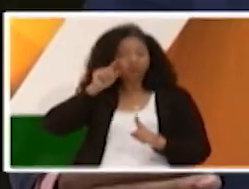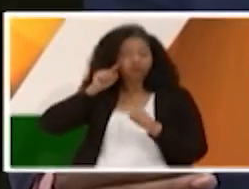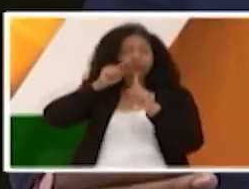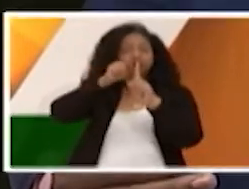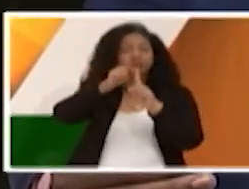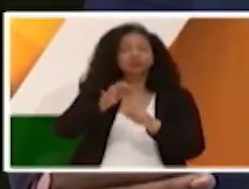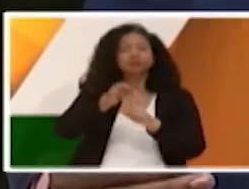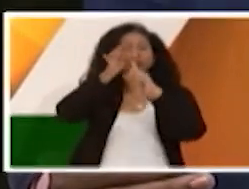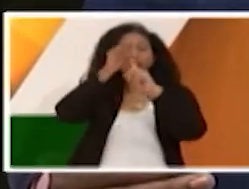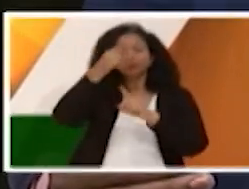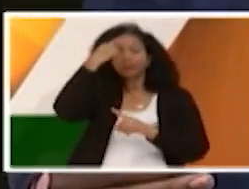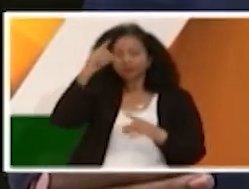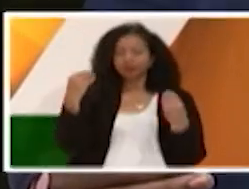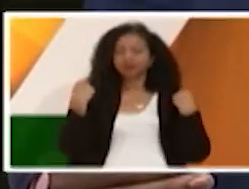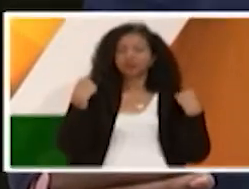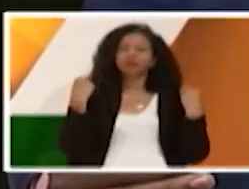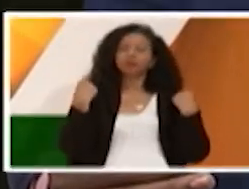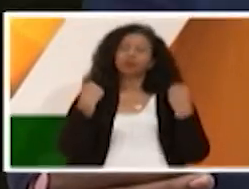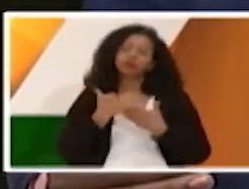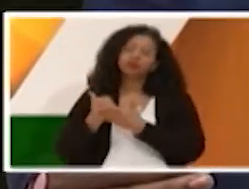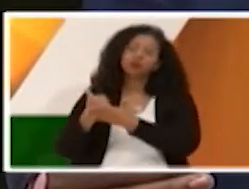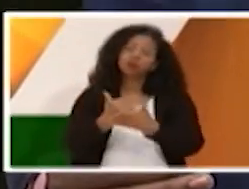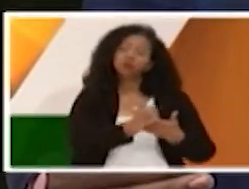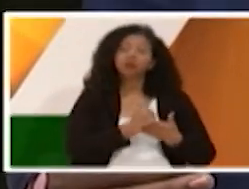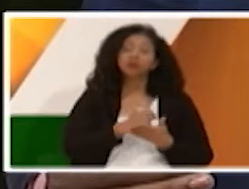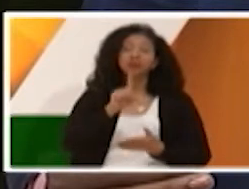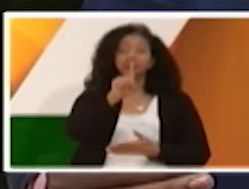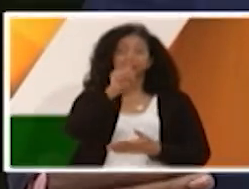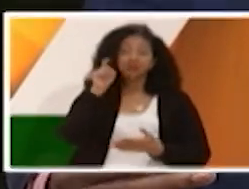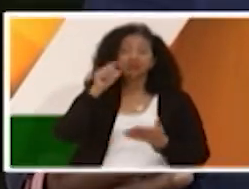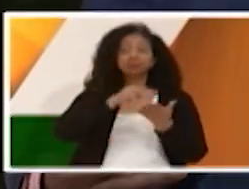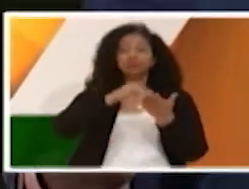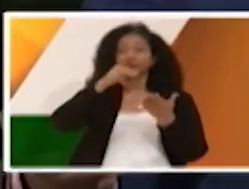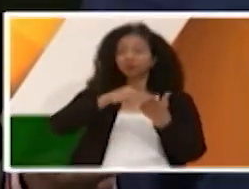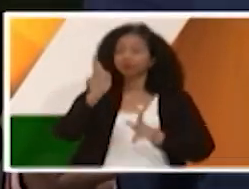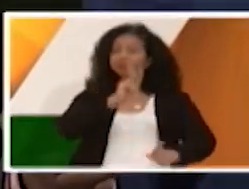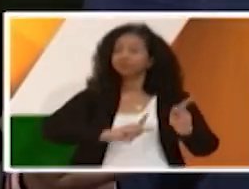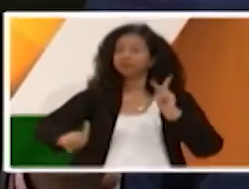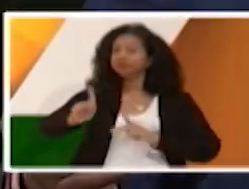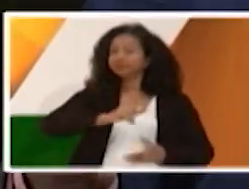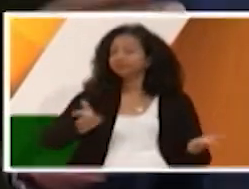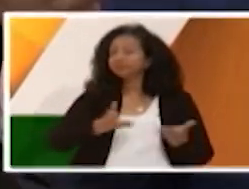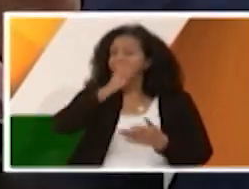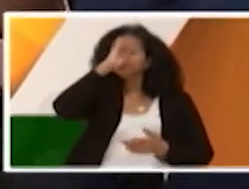es utilizar esa herramienta para que los más de 10 millones de dominicanos tengan la posibilidad